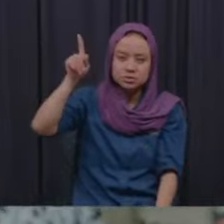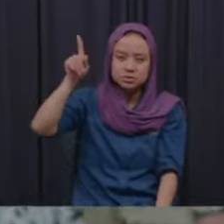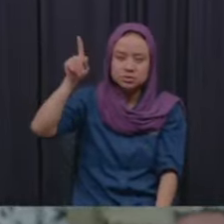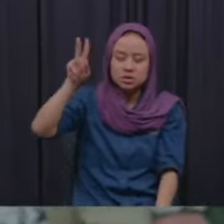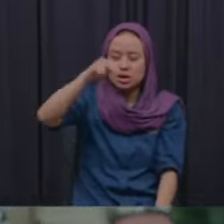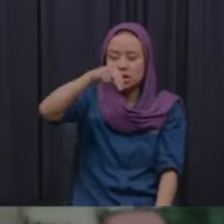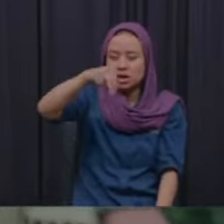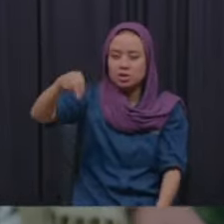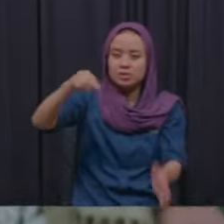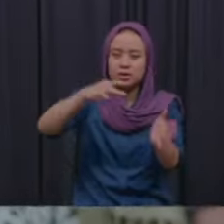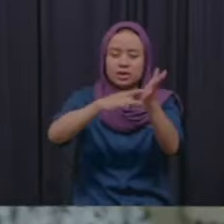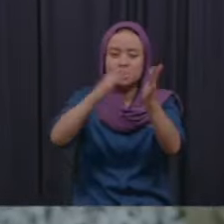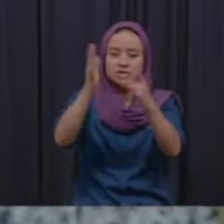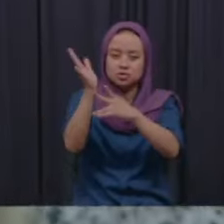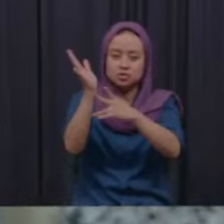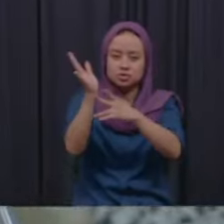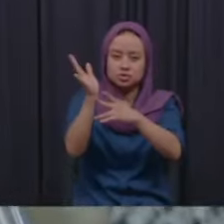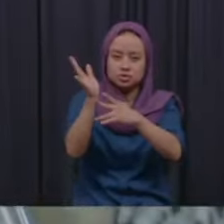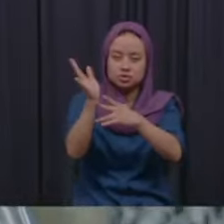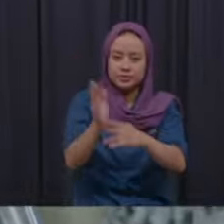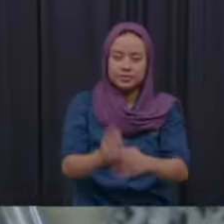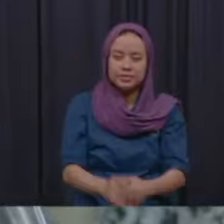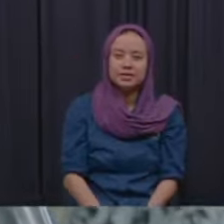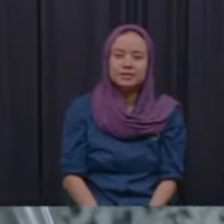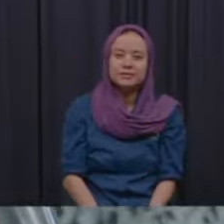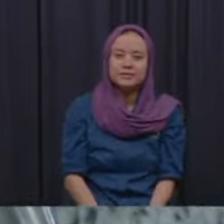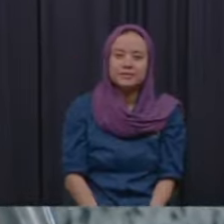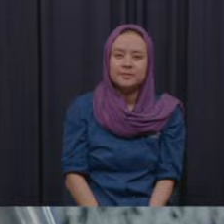en el nombre de Jesús.